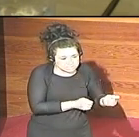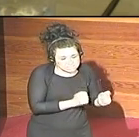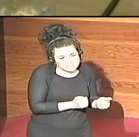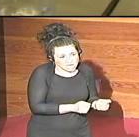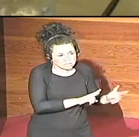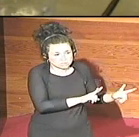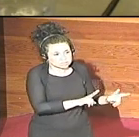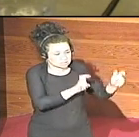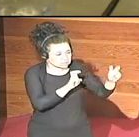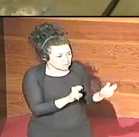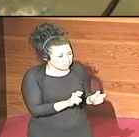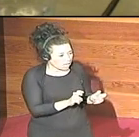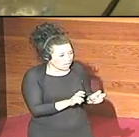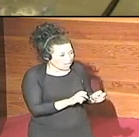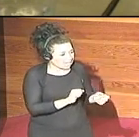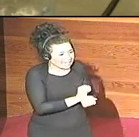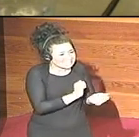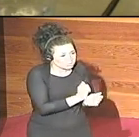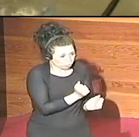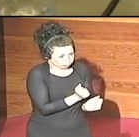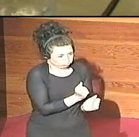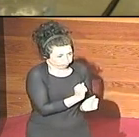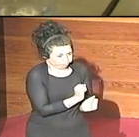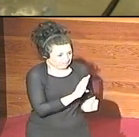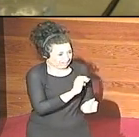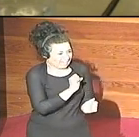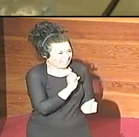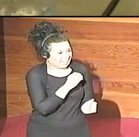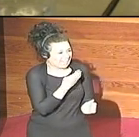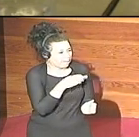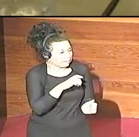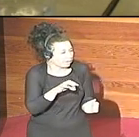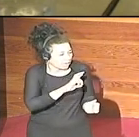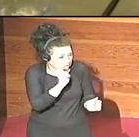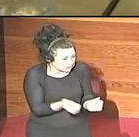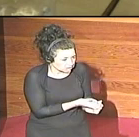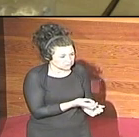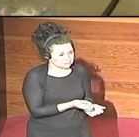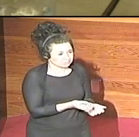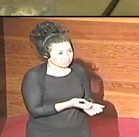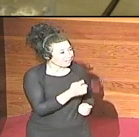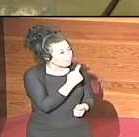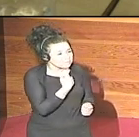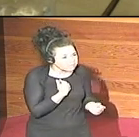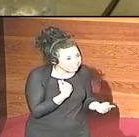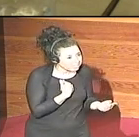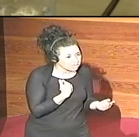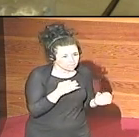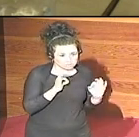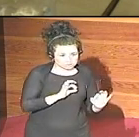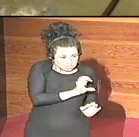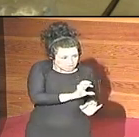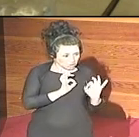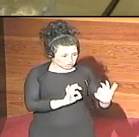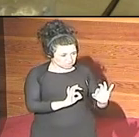con lo del camembert y el no sé qué? Nadie me dirá, Bueno, pero esto es el Estado,